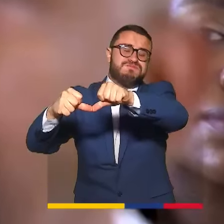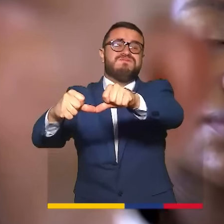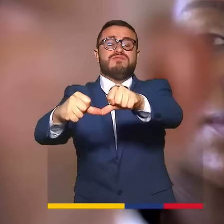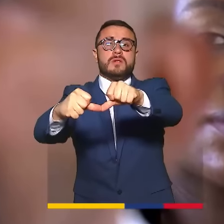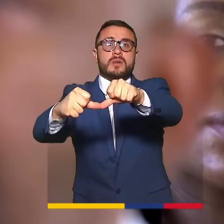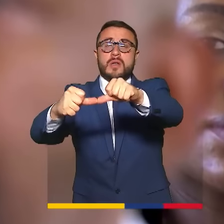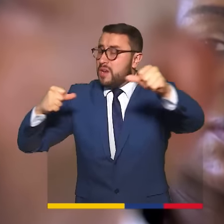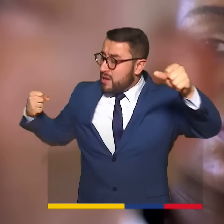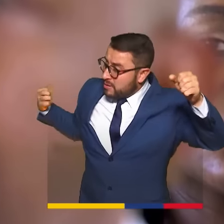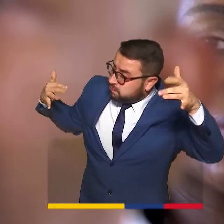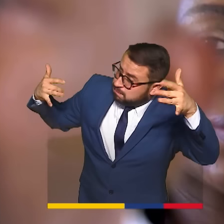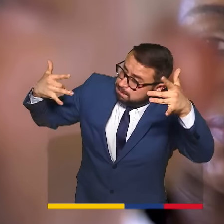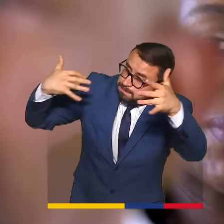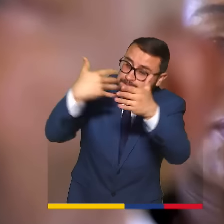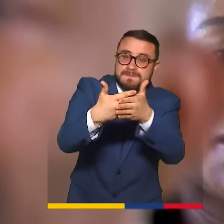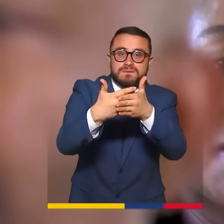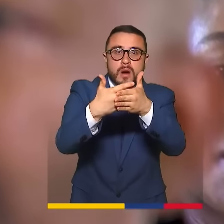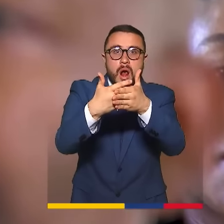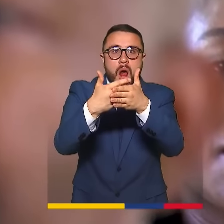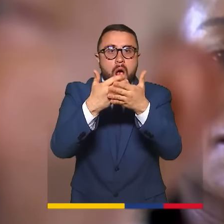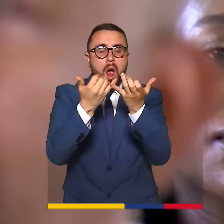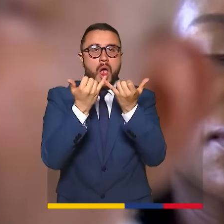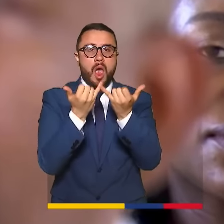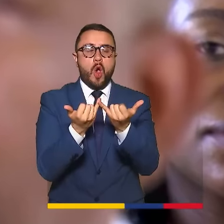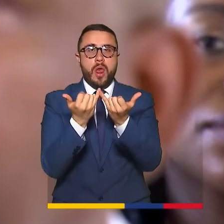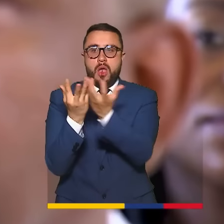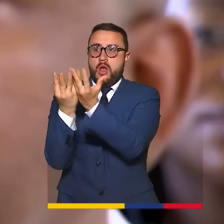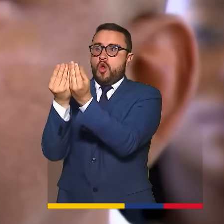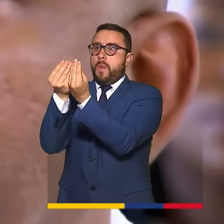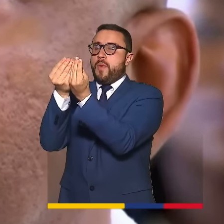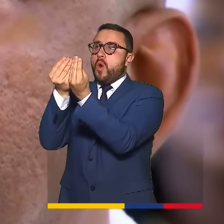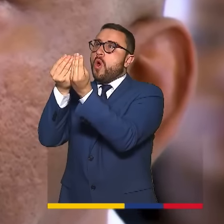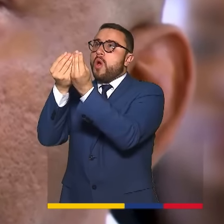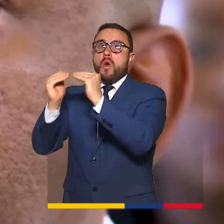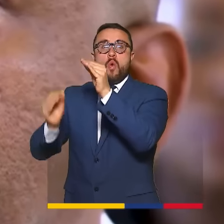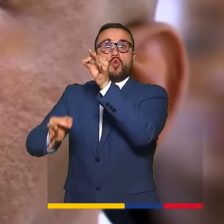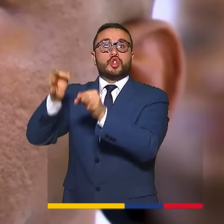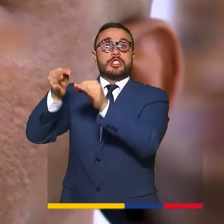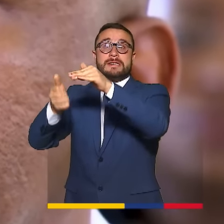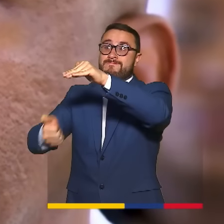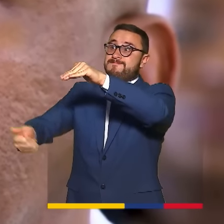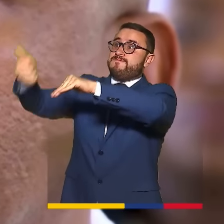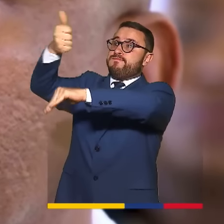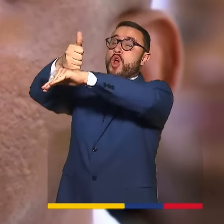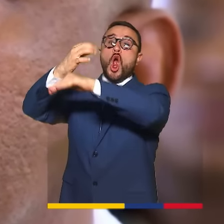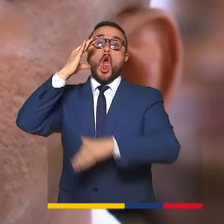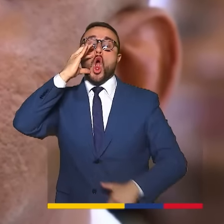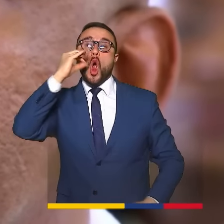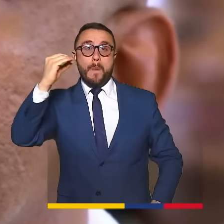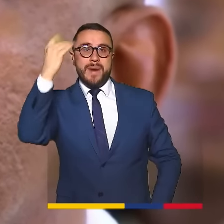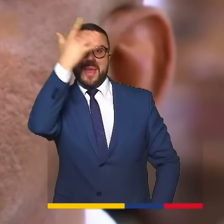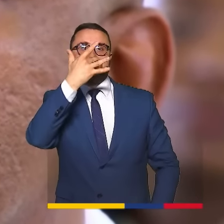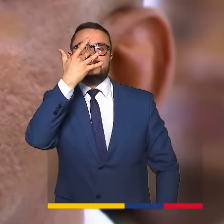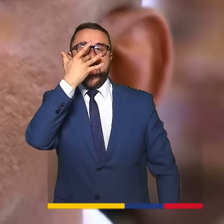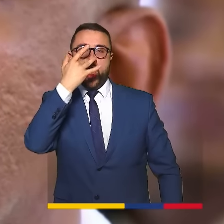Que la justicia se haya reunido en Quibdó bajo la batuta de un hombre negro al que quise abrazar en el día de